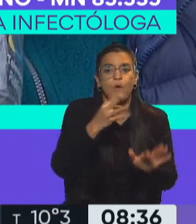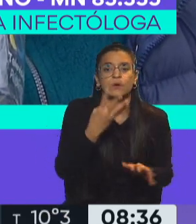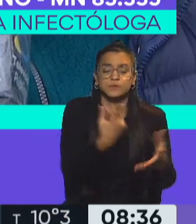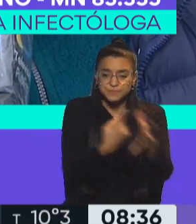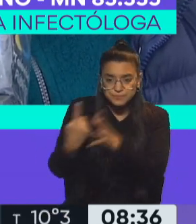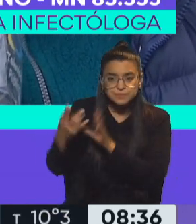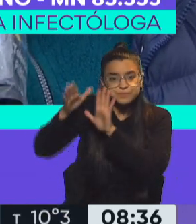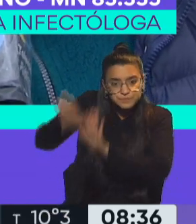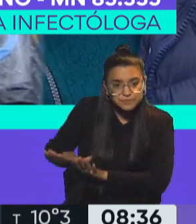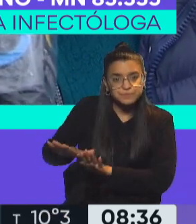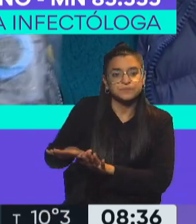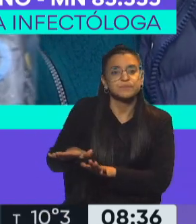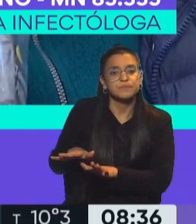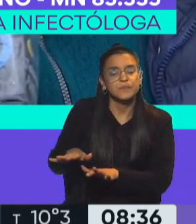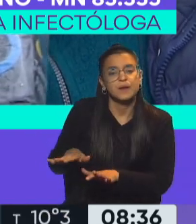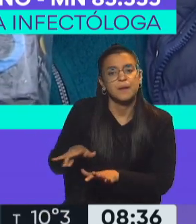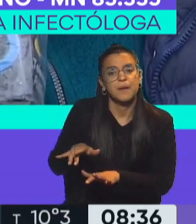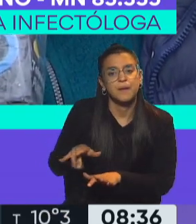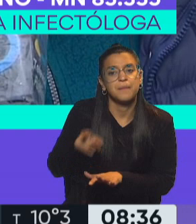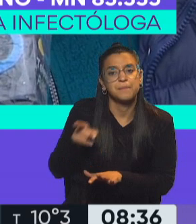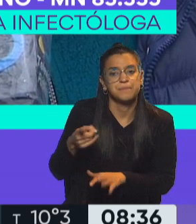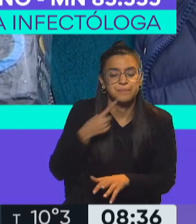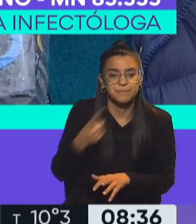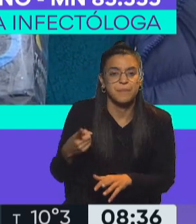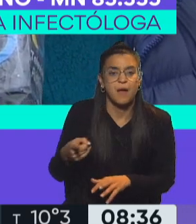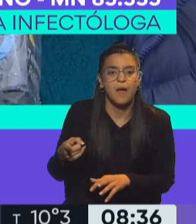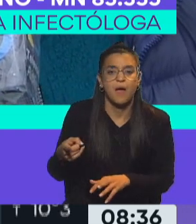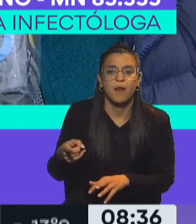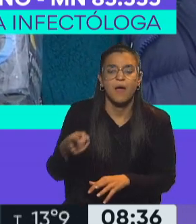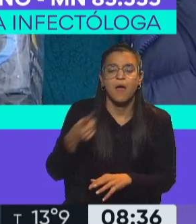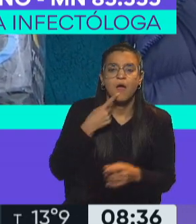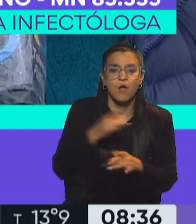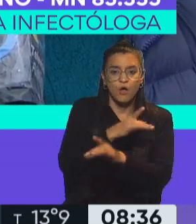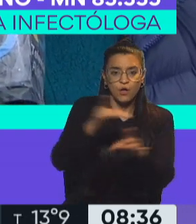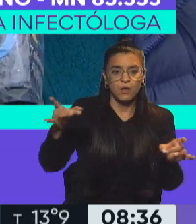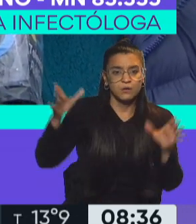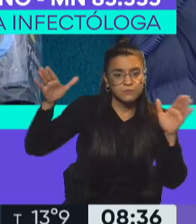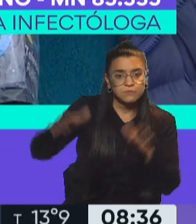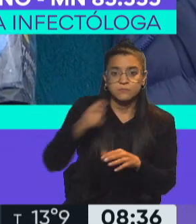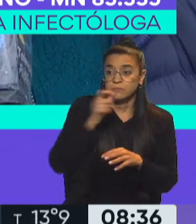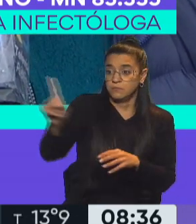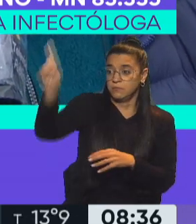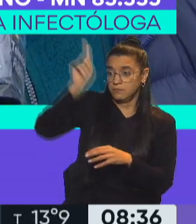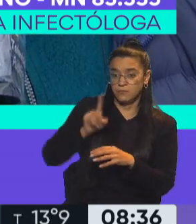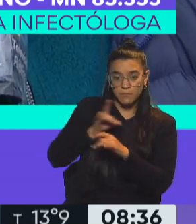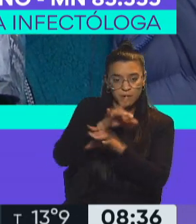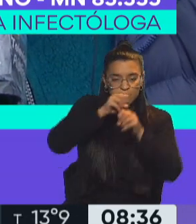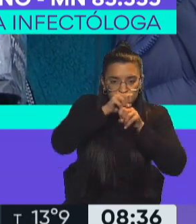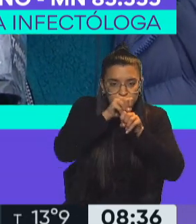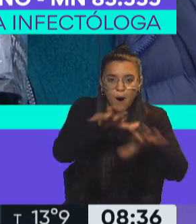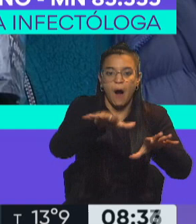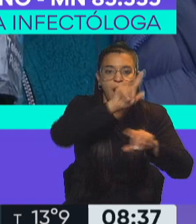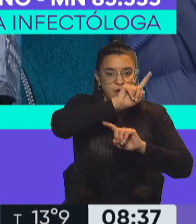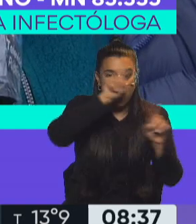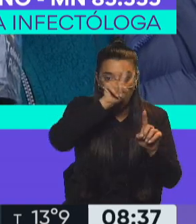cuarentenar a las personas como para tener, digamos, por fuera del margen de contagiosidad de haber traído esta